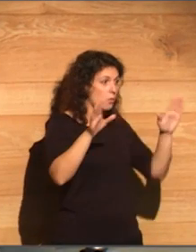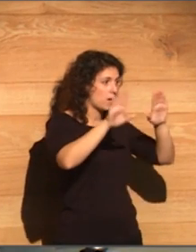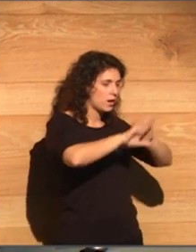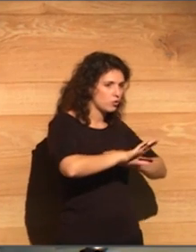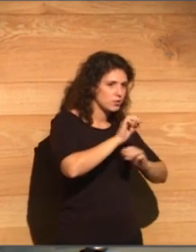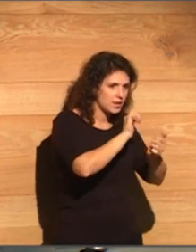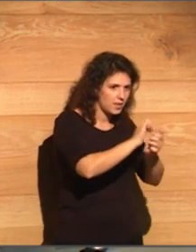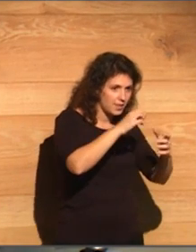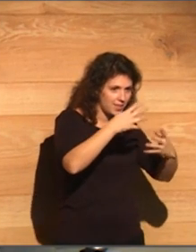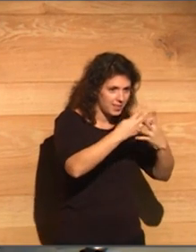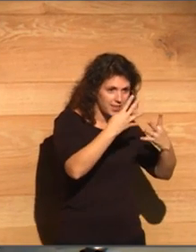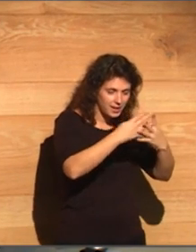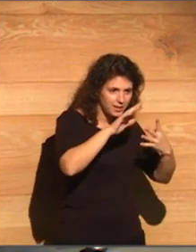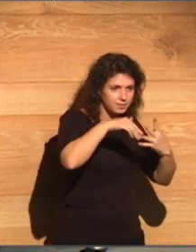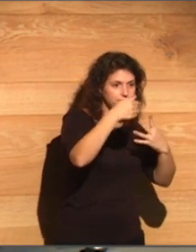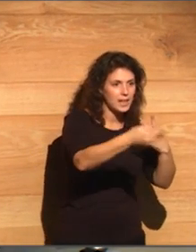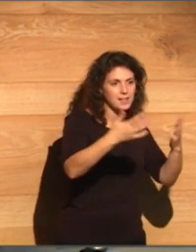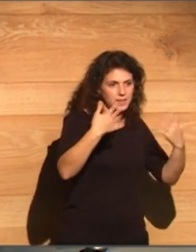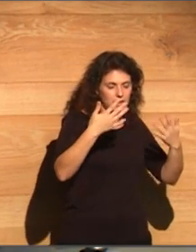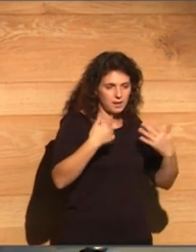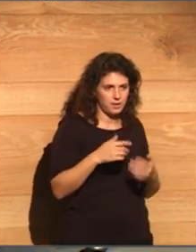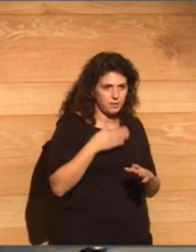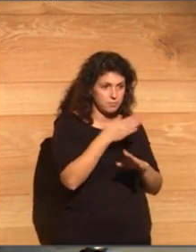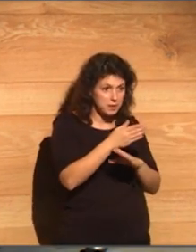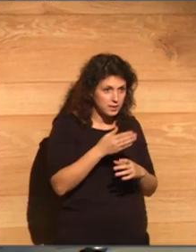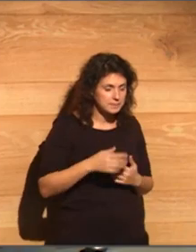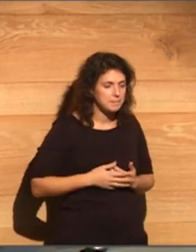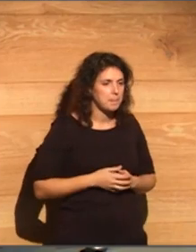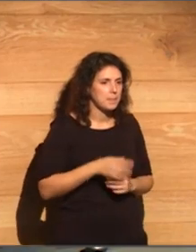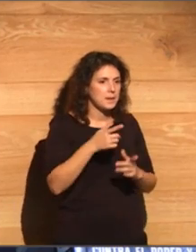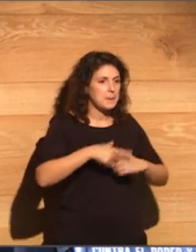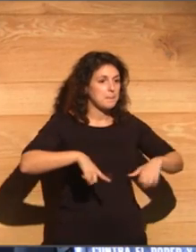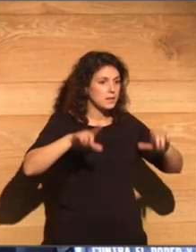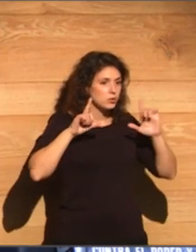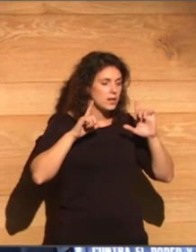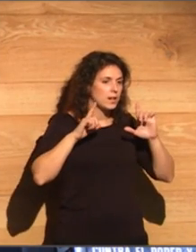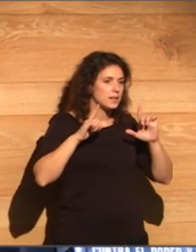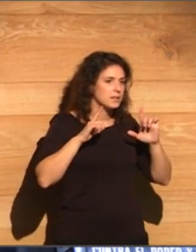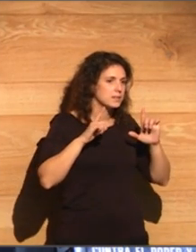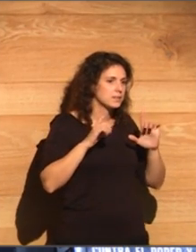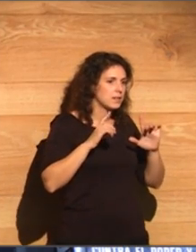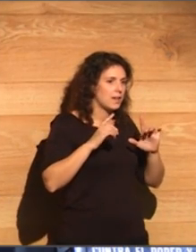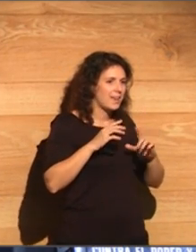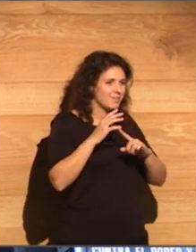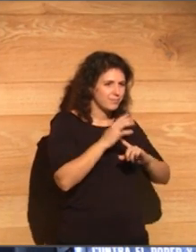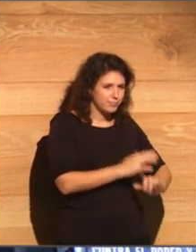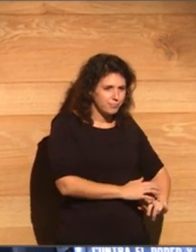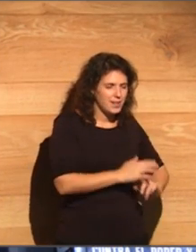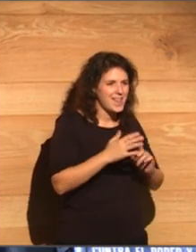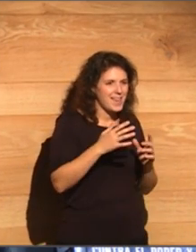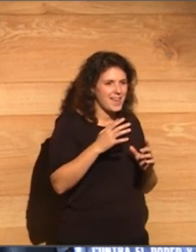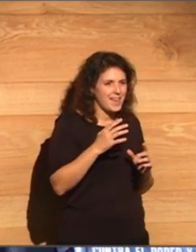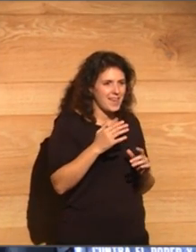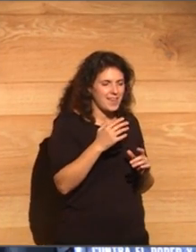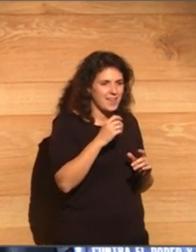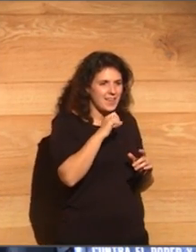sus celdas y se van a la terraza, y nuevamente está mostrando personajes despreciables y egoístas y en ese proceso de miserabilización de